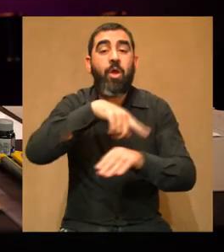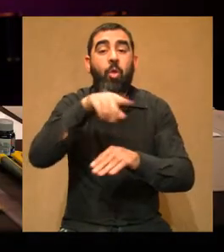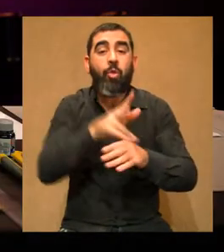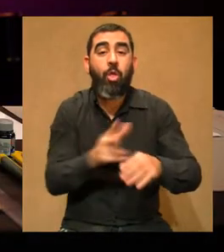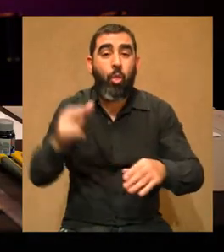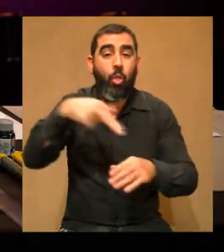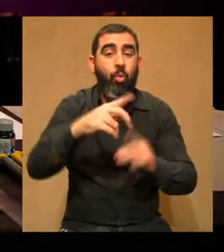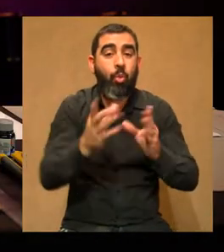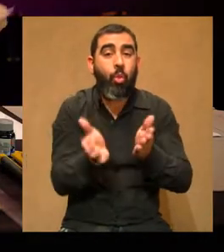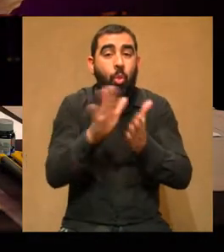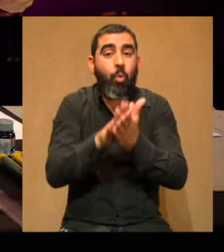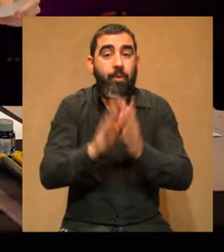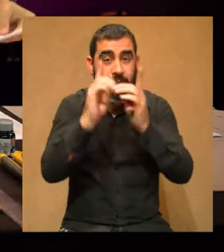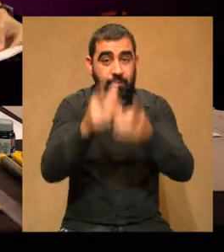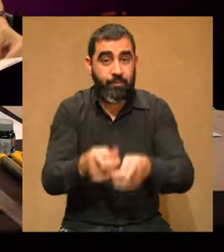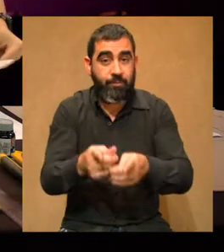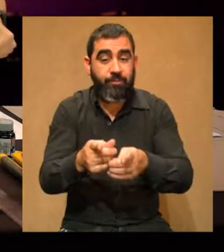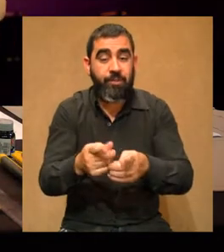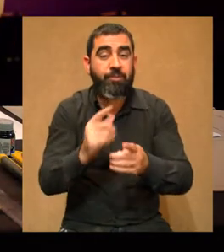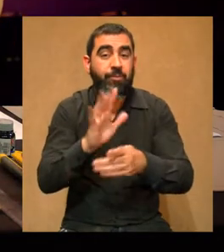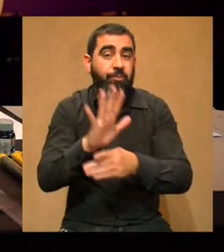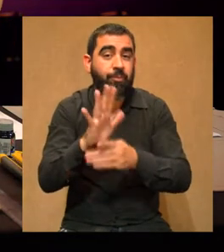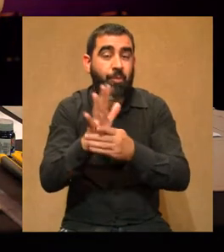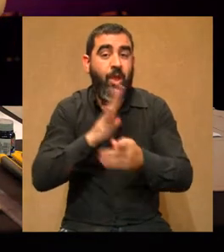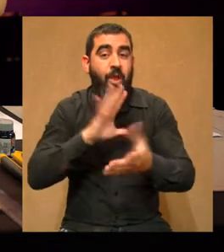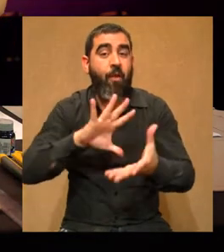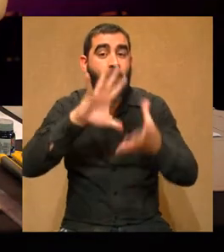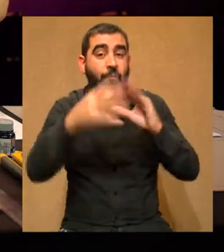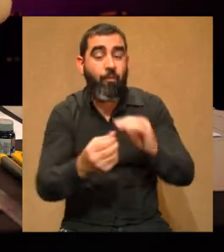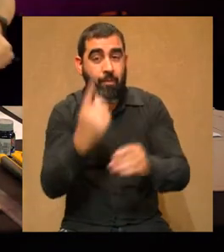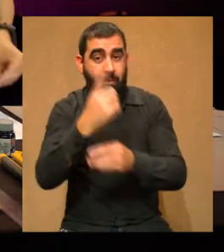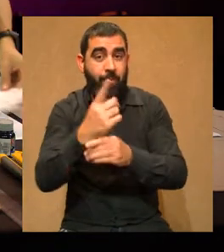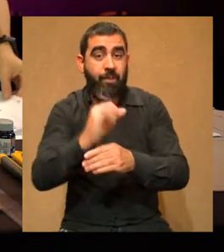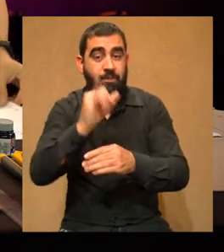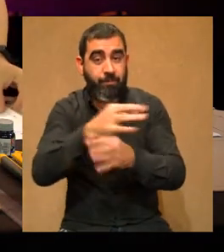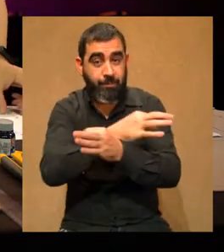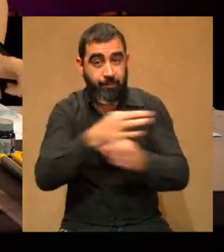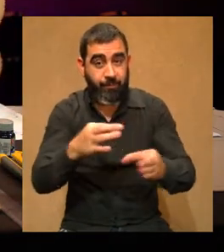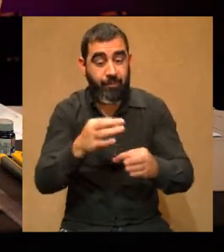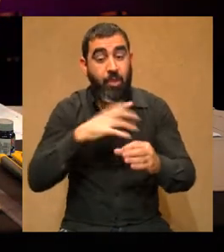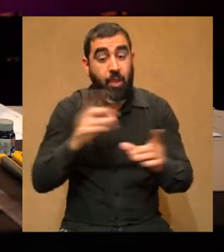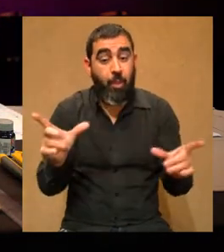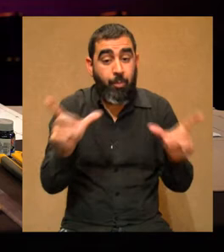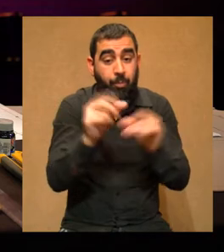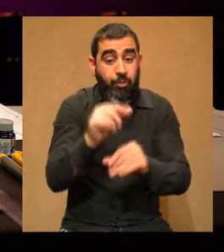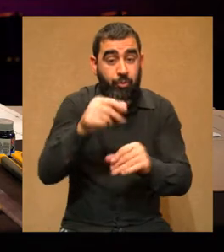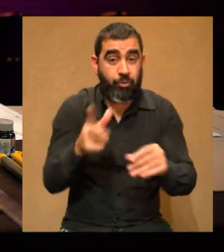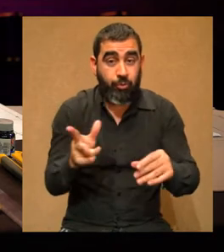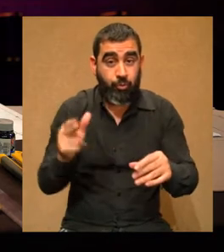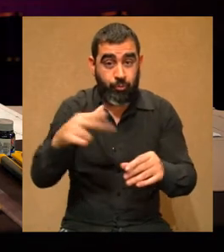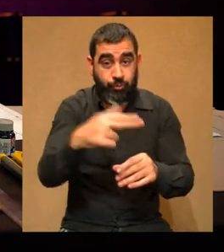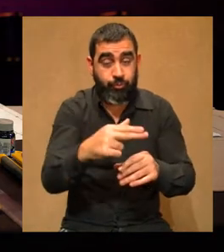por dónde hay que doblar las que bueno claro esto es el molde el exacto perfecto perfecto una vez que tenemos esto